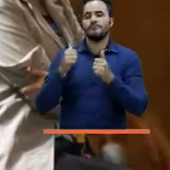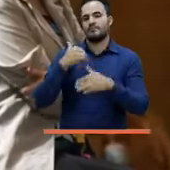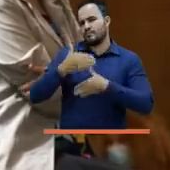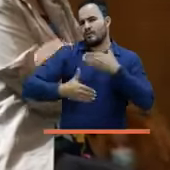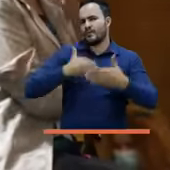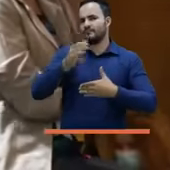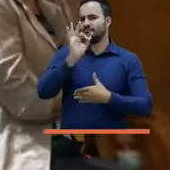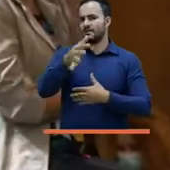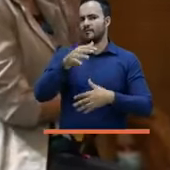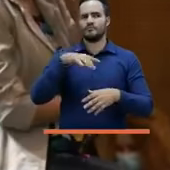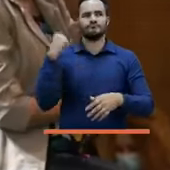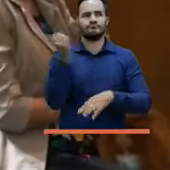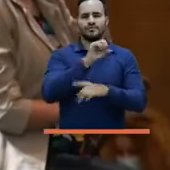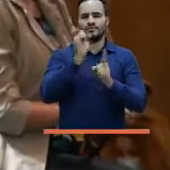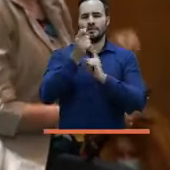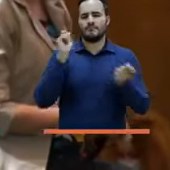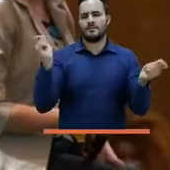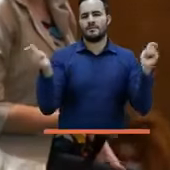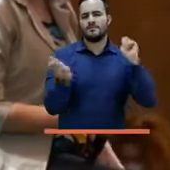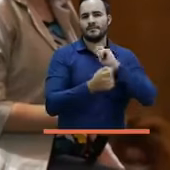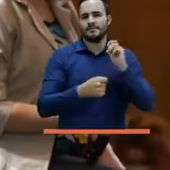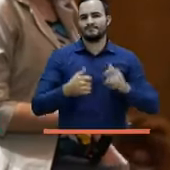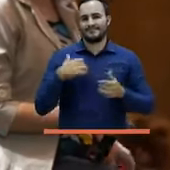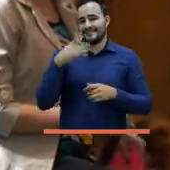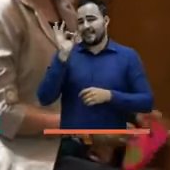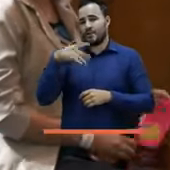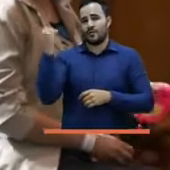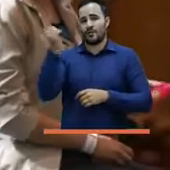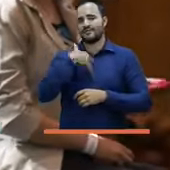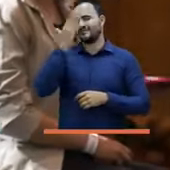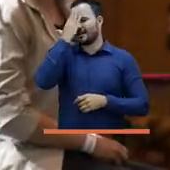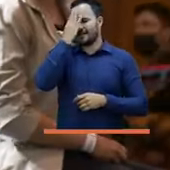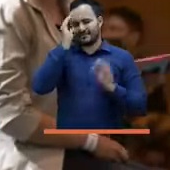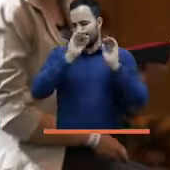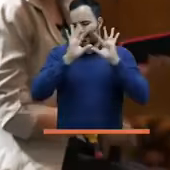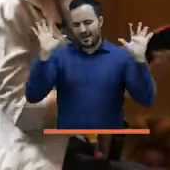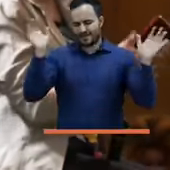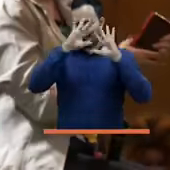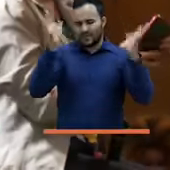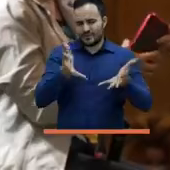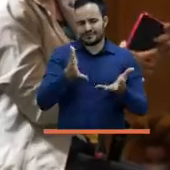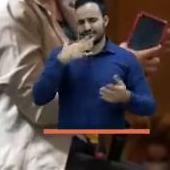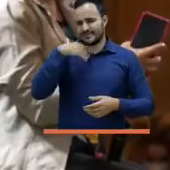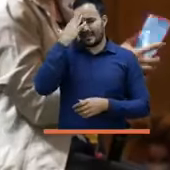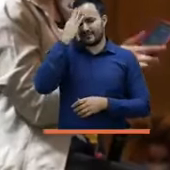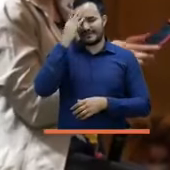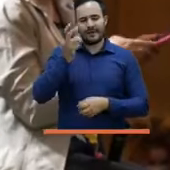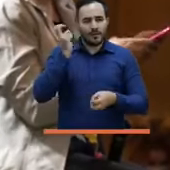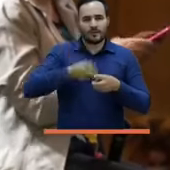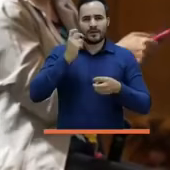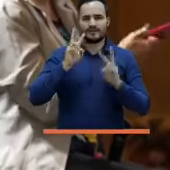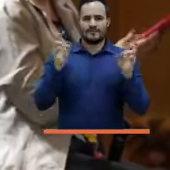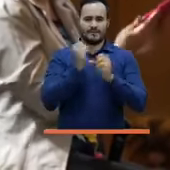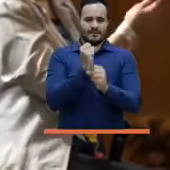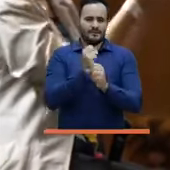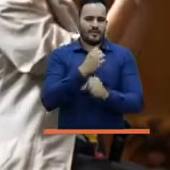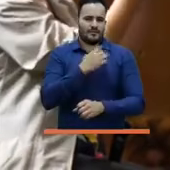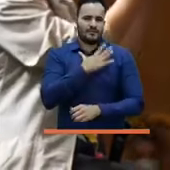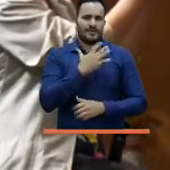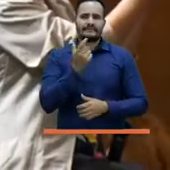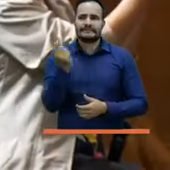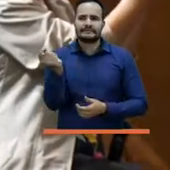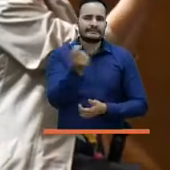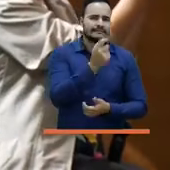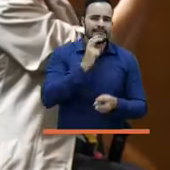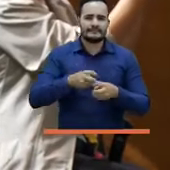contexto que hoy estamos viviendo no es un secreto para nadie eso es a nivel mundial el tema de desempleo pero nosotros como caja de compensación